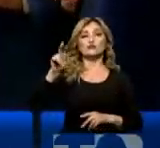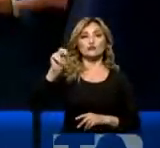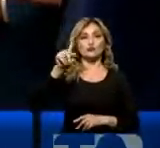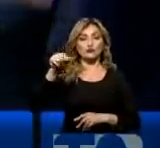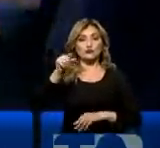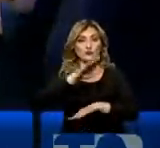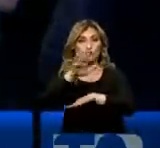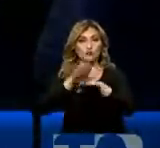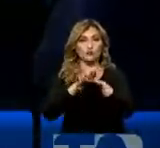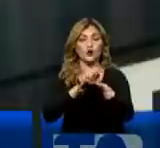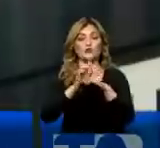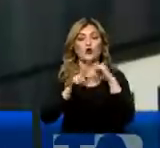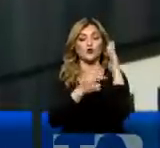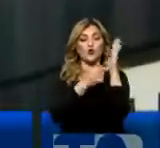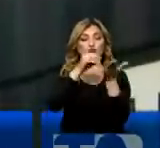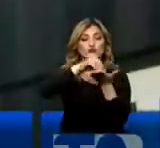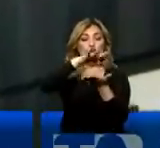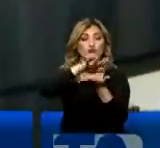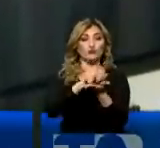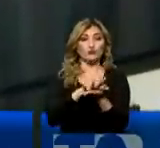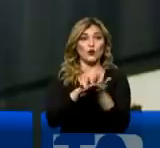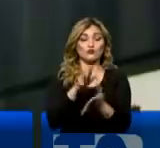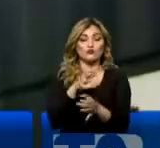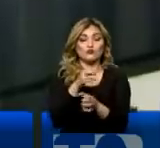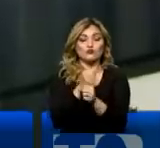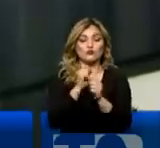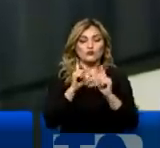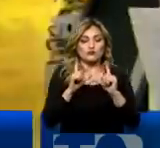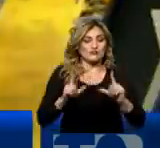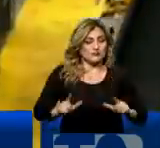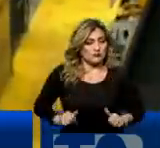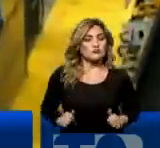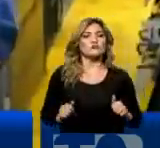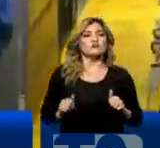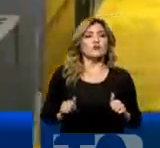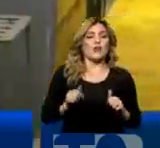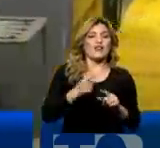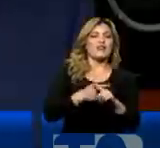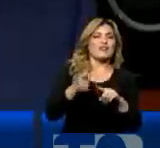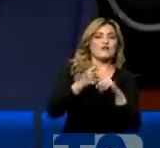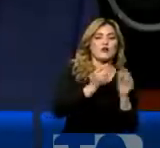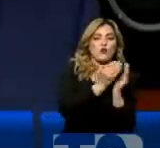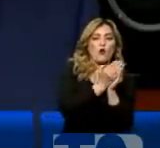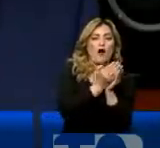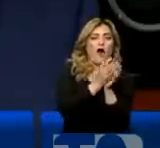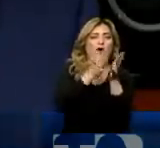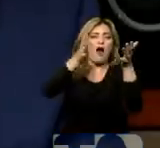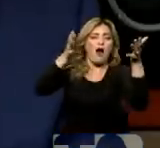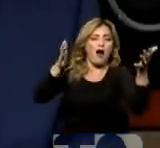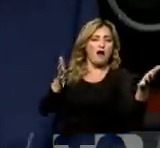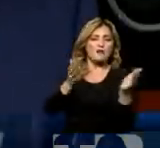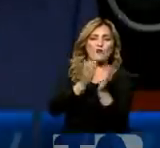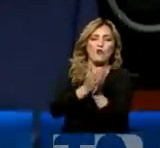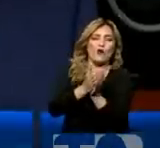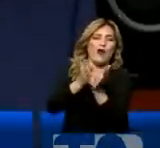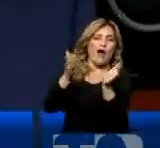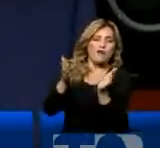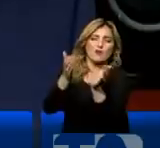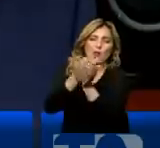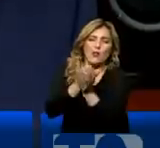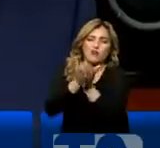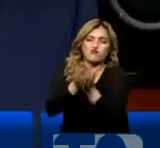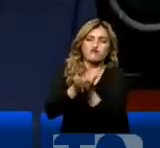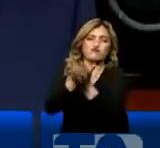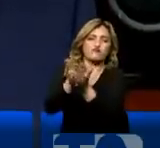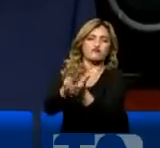de seguridad sanitaria que se efectúa en los buques que arriban a los diferentes puertos del país. El capitán de la embarcación